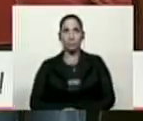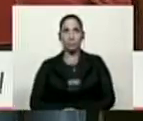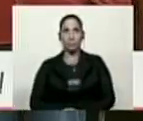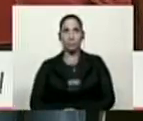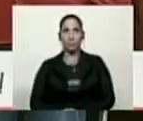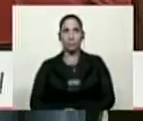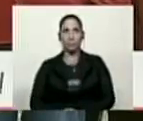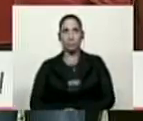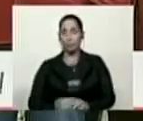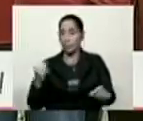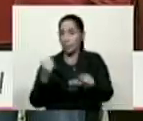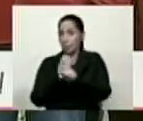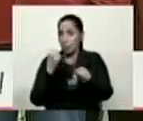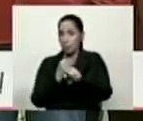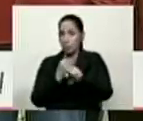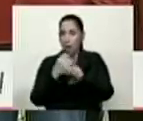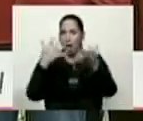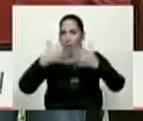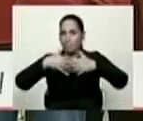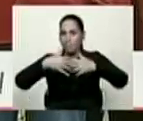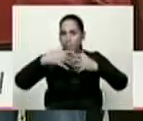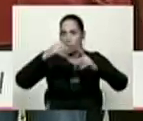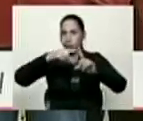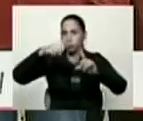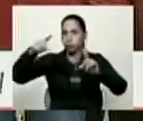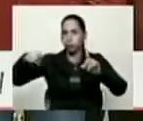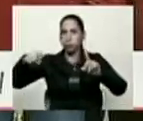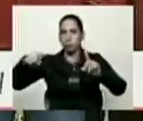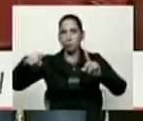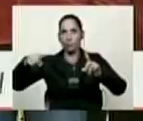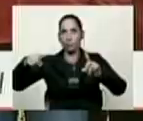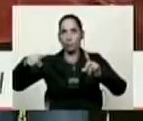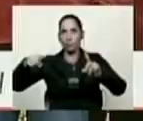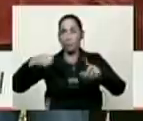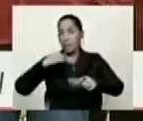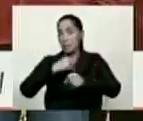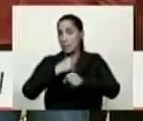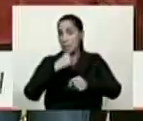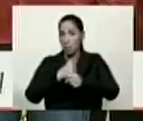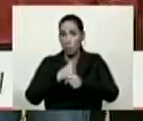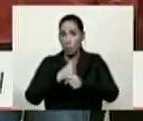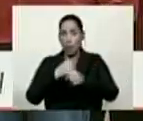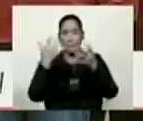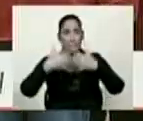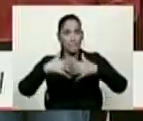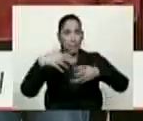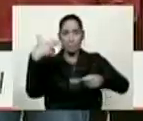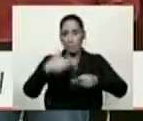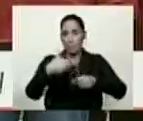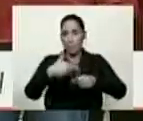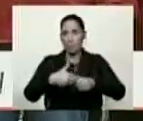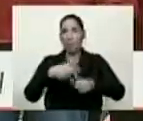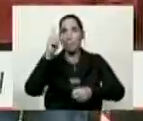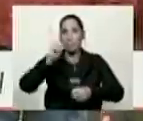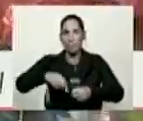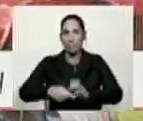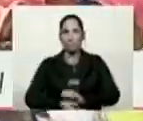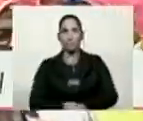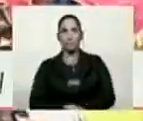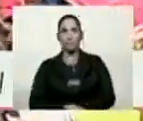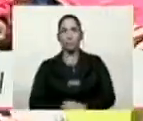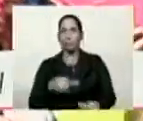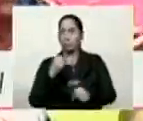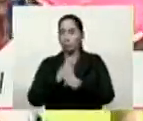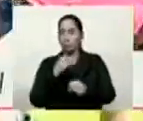Héroes, los trabajadores de Corpoelé, por ejemplo. Los trabajadores de las empresas petroleras. Los trabajadores de